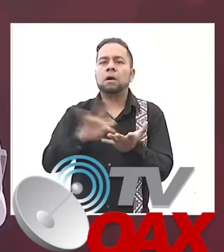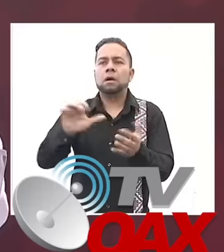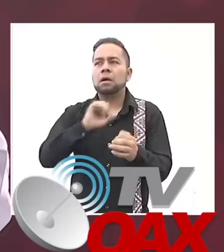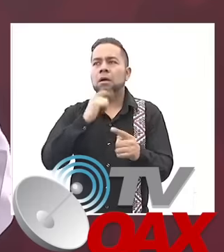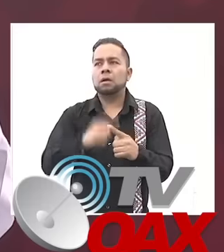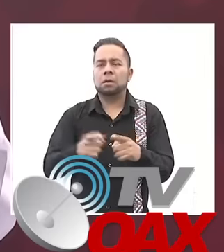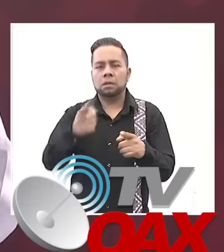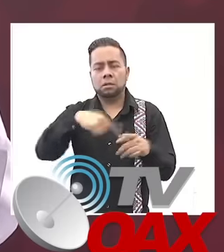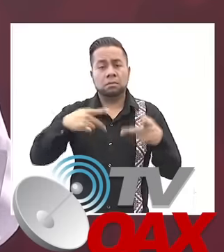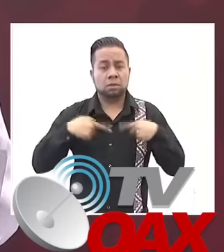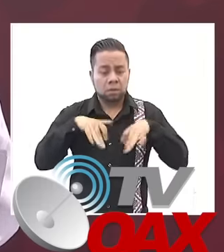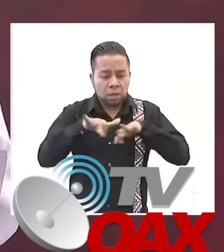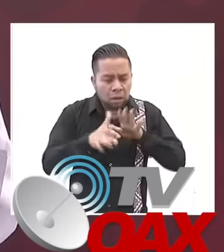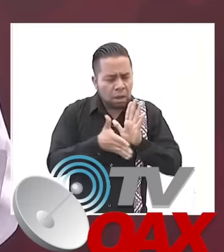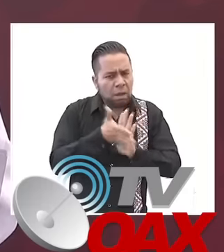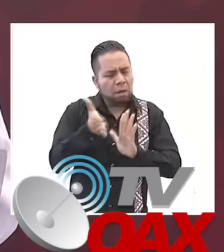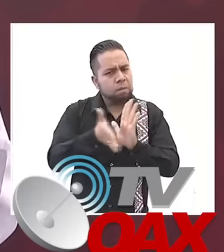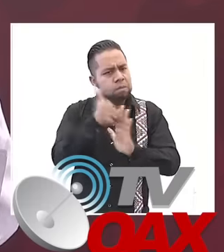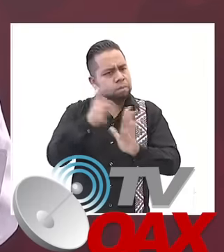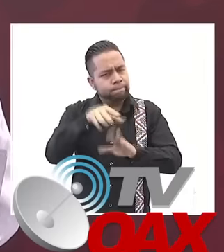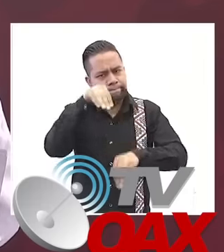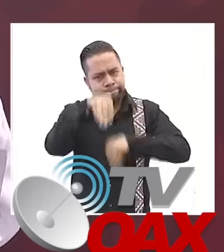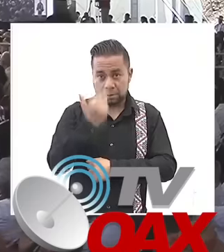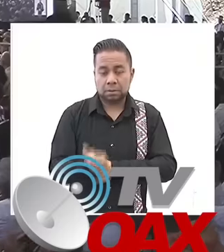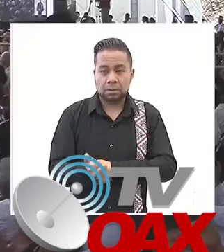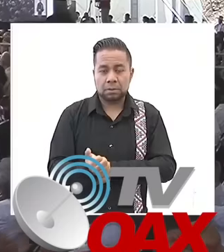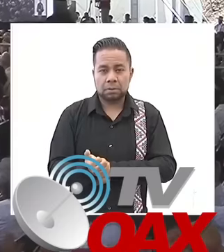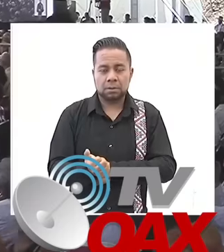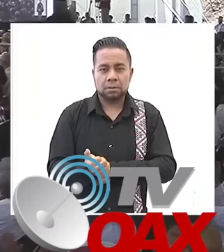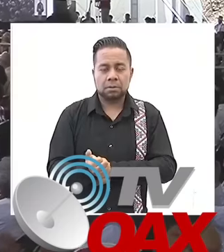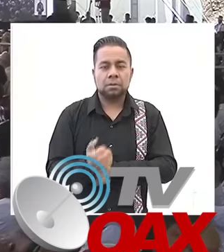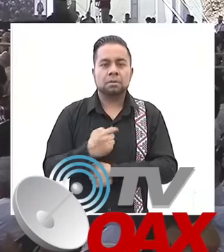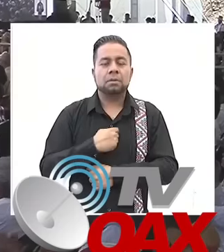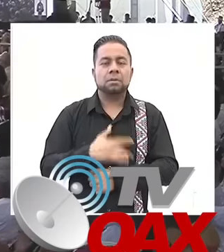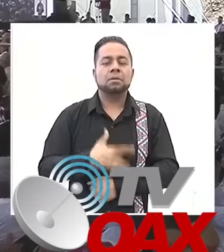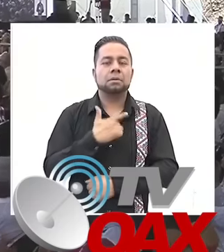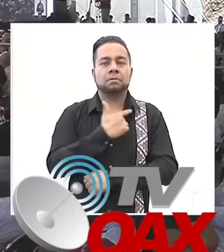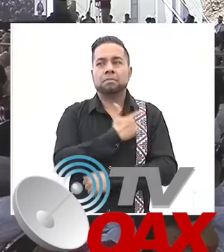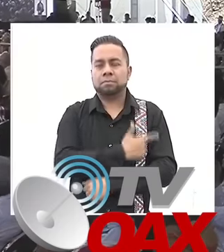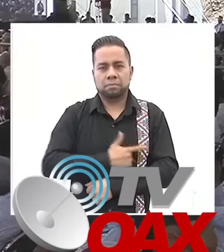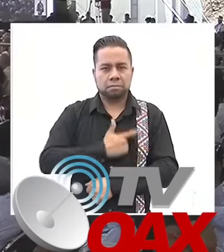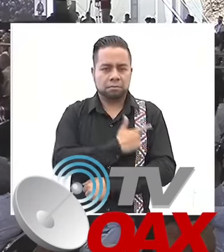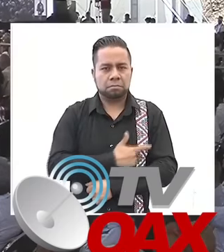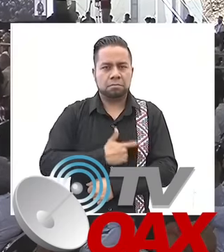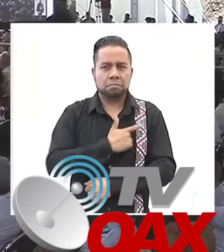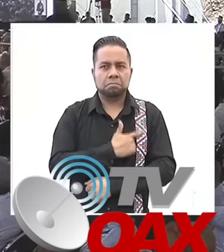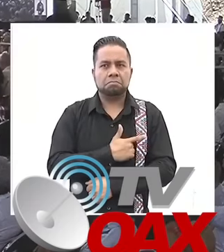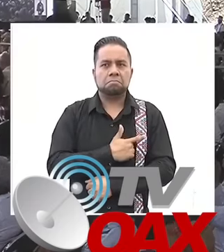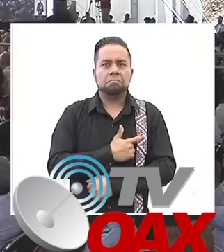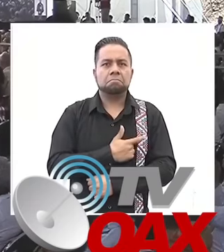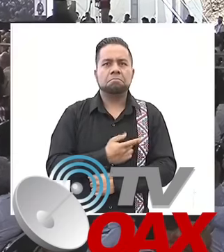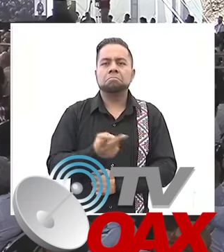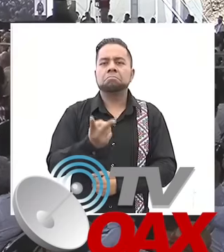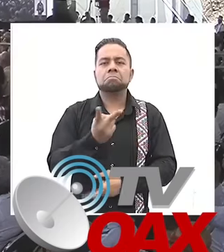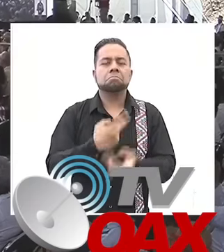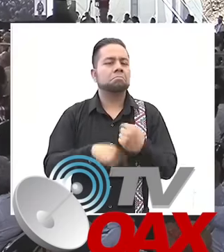los trabajadores de la construcción. Me da mucho gusto estar